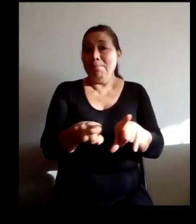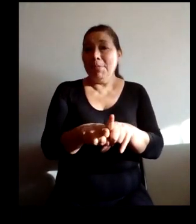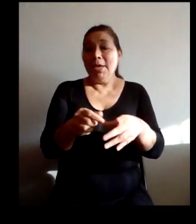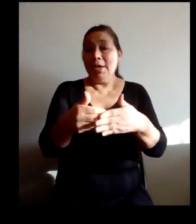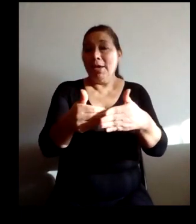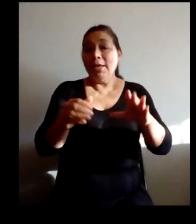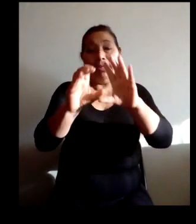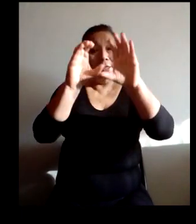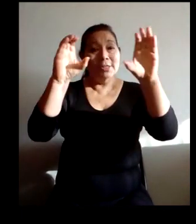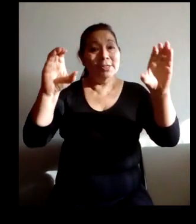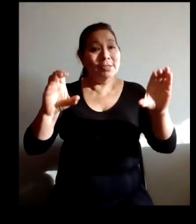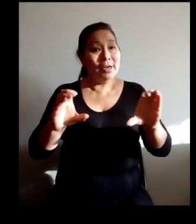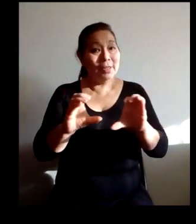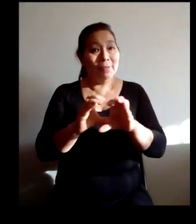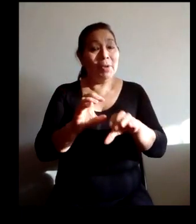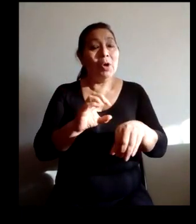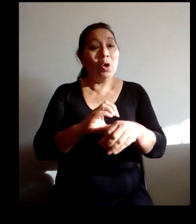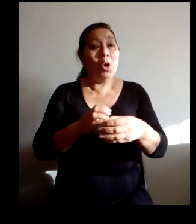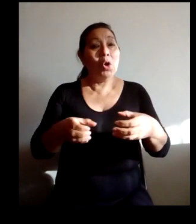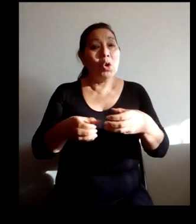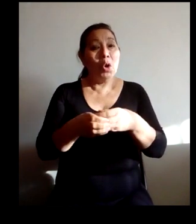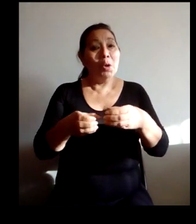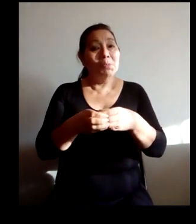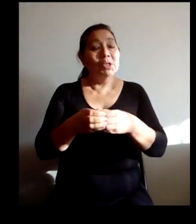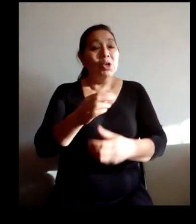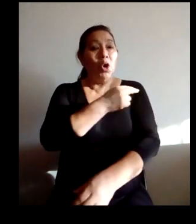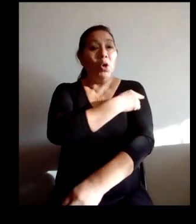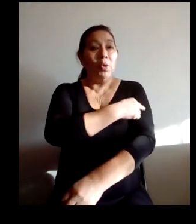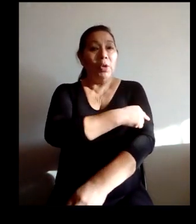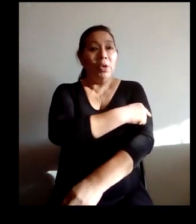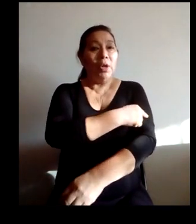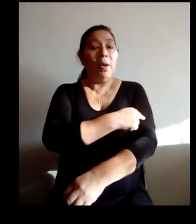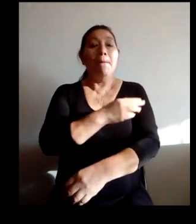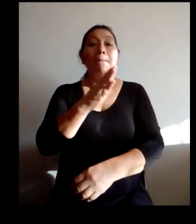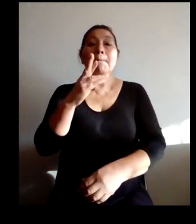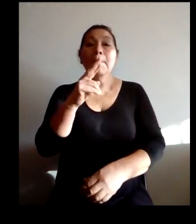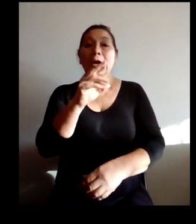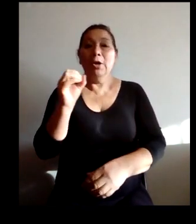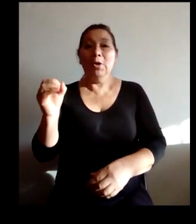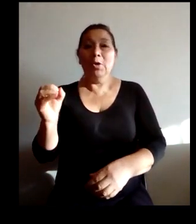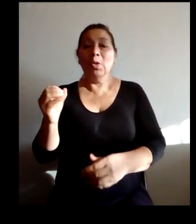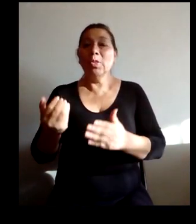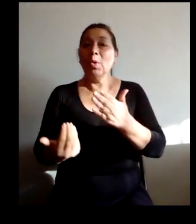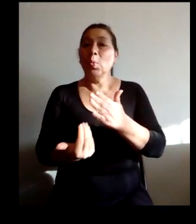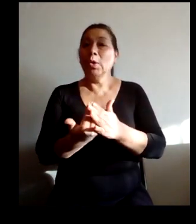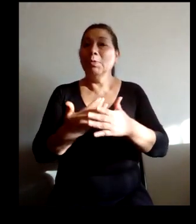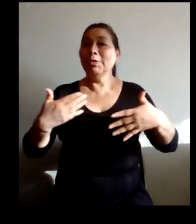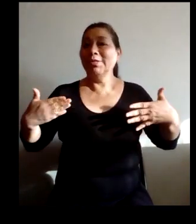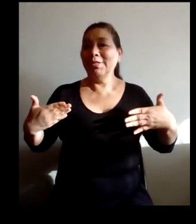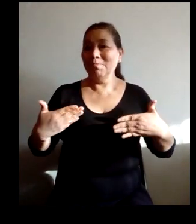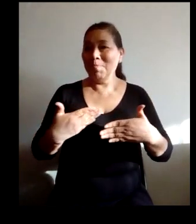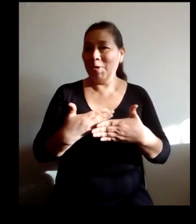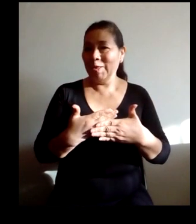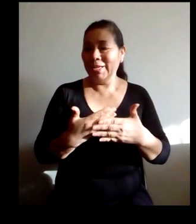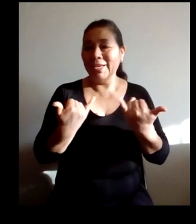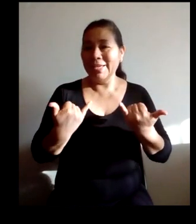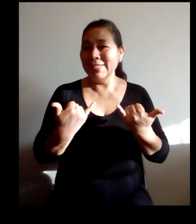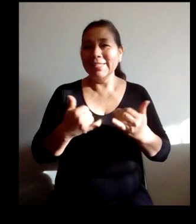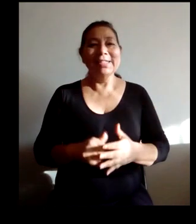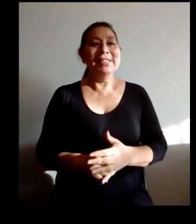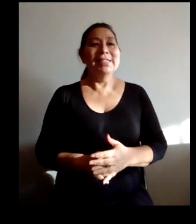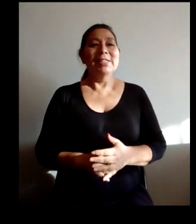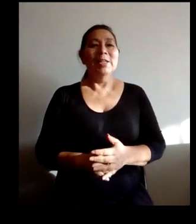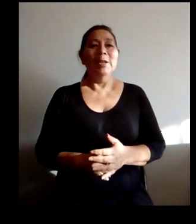también estamos ante un certificado médico emitido por la Comisión del Hospital Eleazar Guzmán Barrón de Nuevo Chimbote.